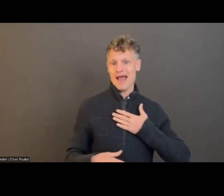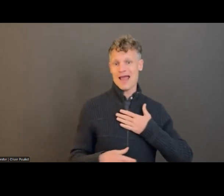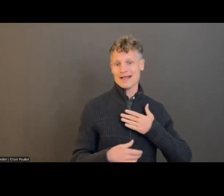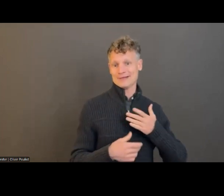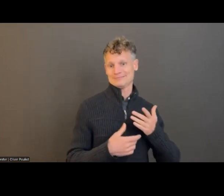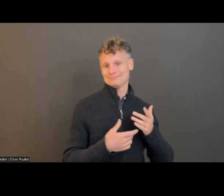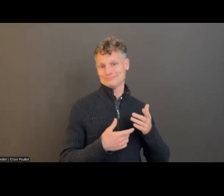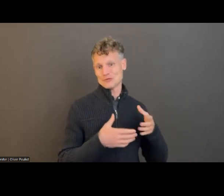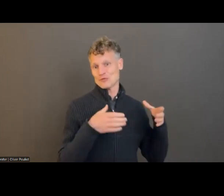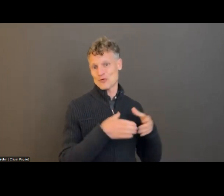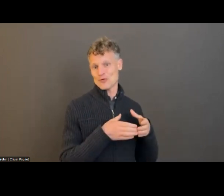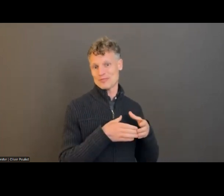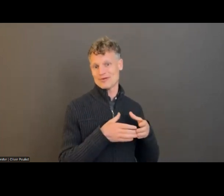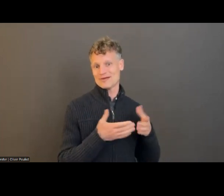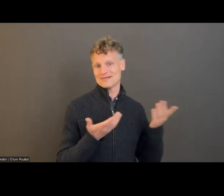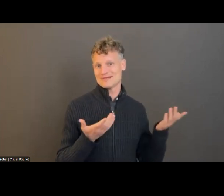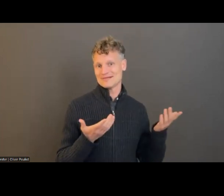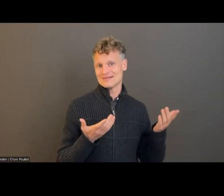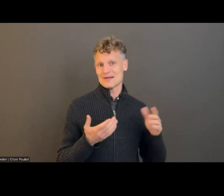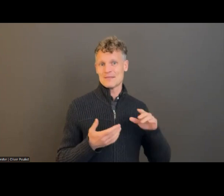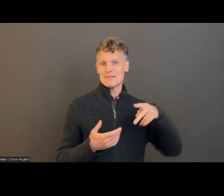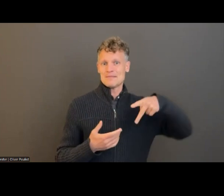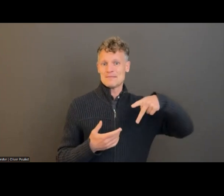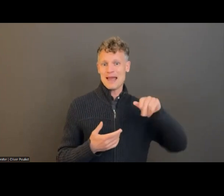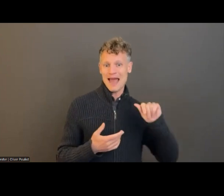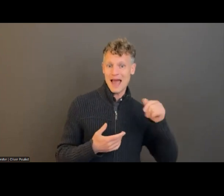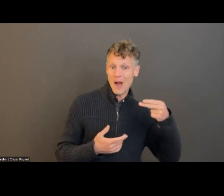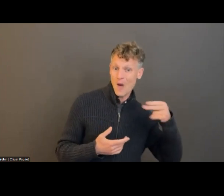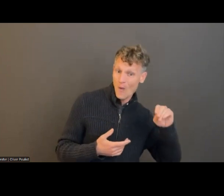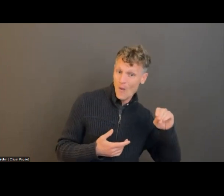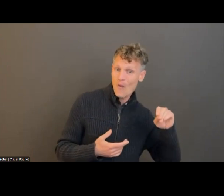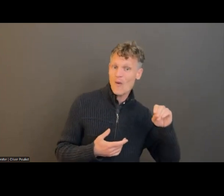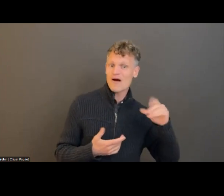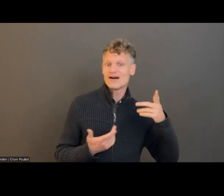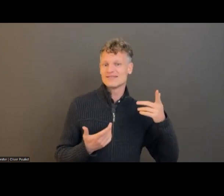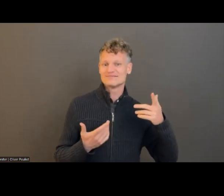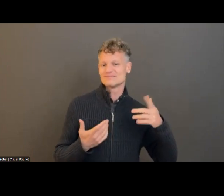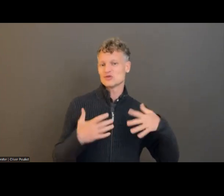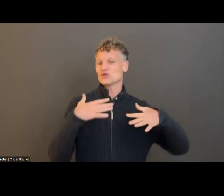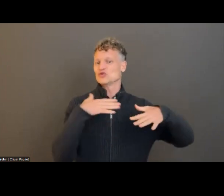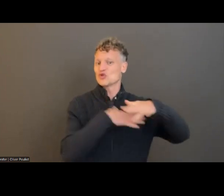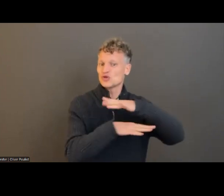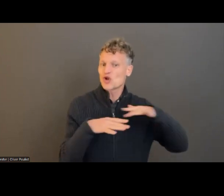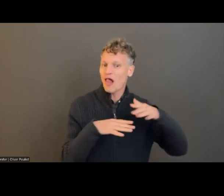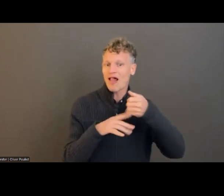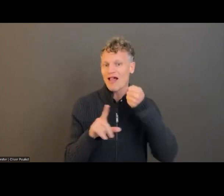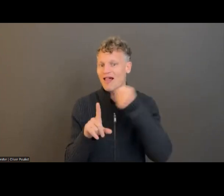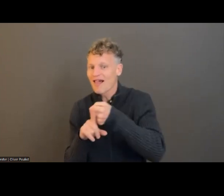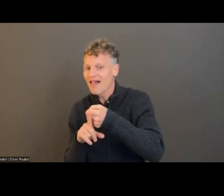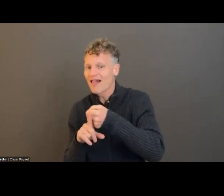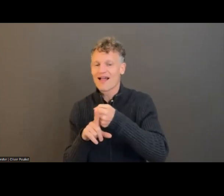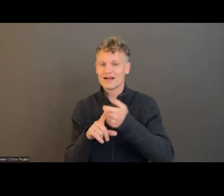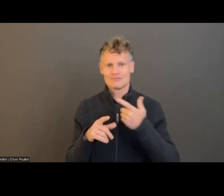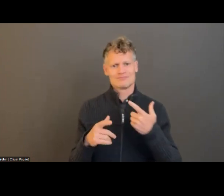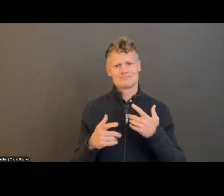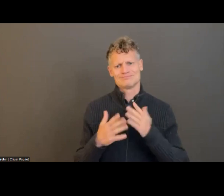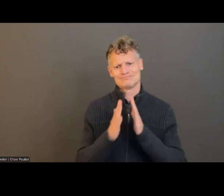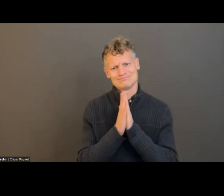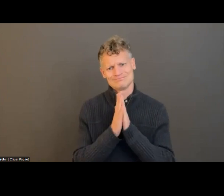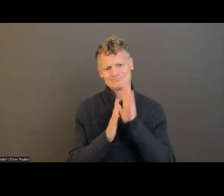a mis colegas en el campo de los determinantes sociales y medioambientales de la salud, Organización Panamericana de la